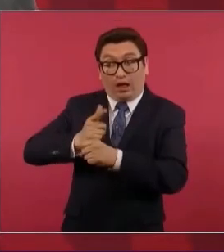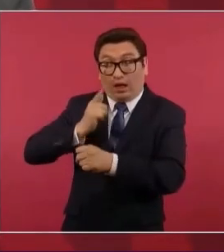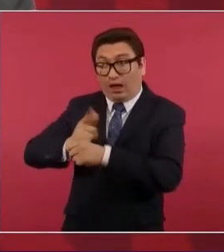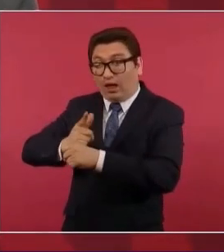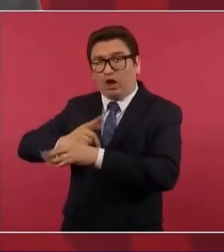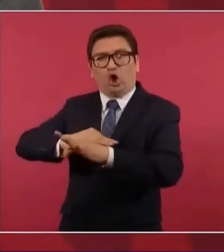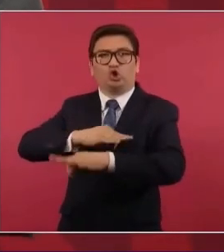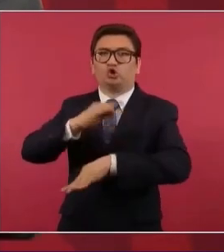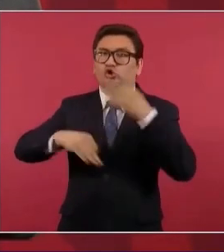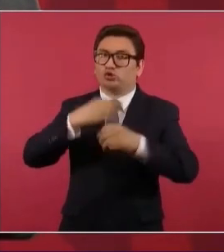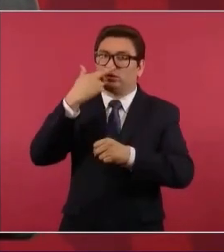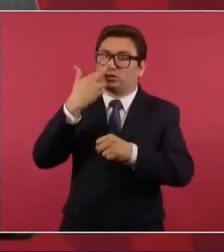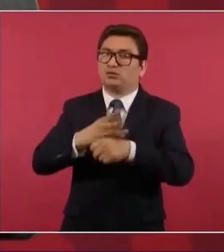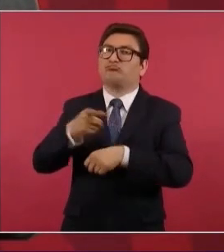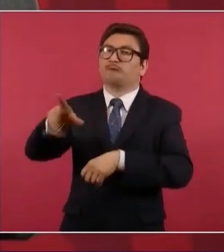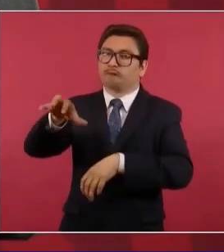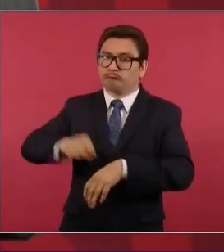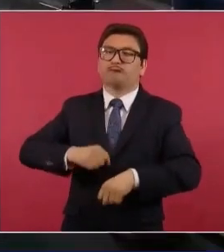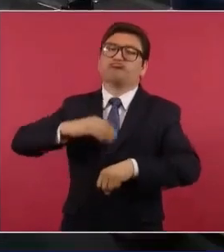los responsables